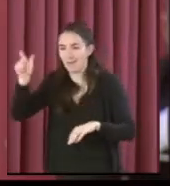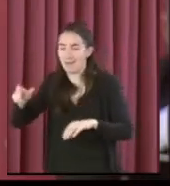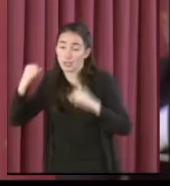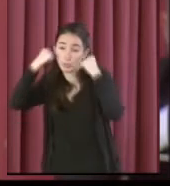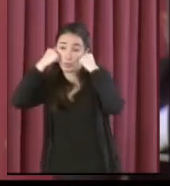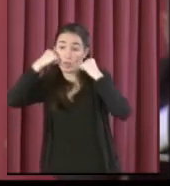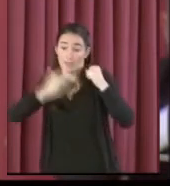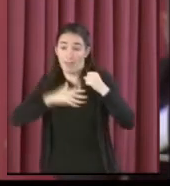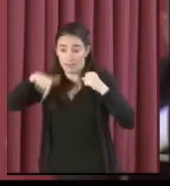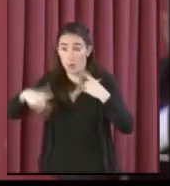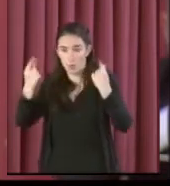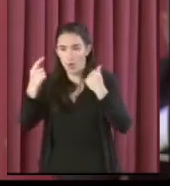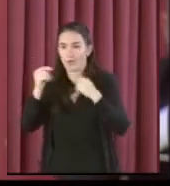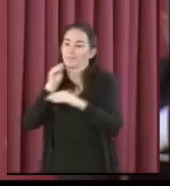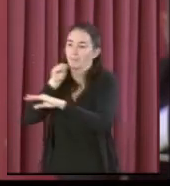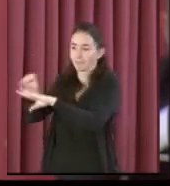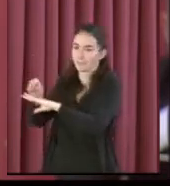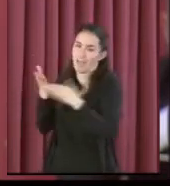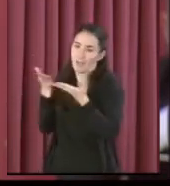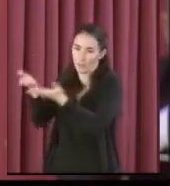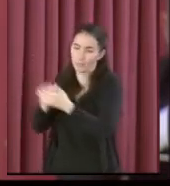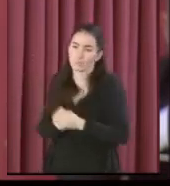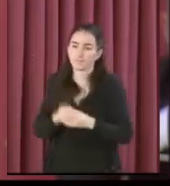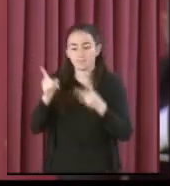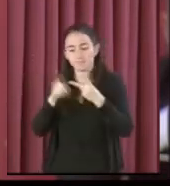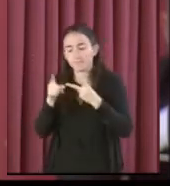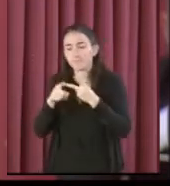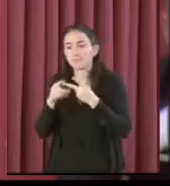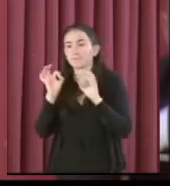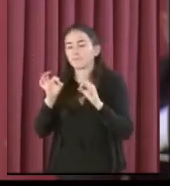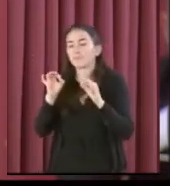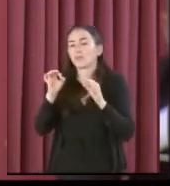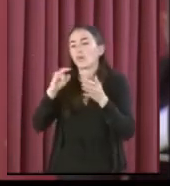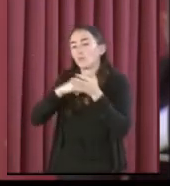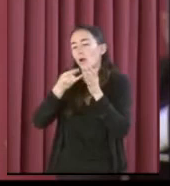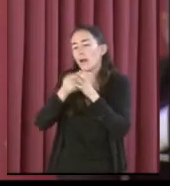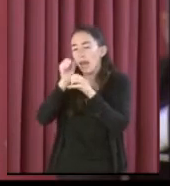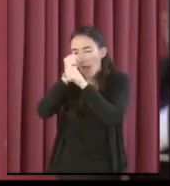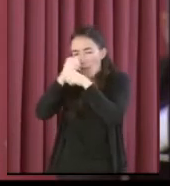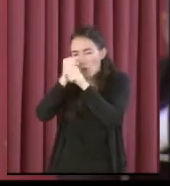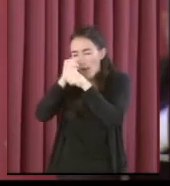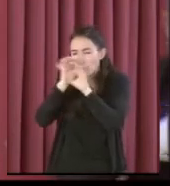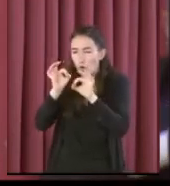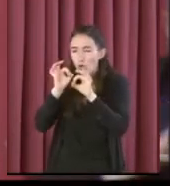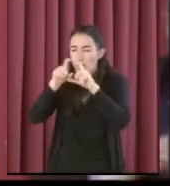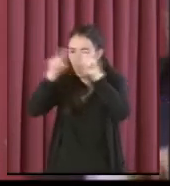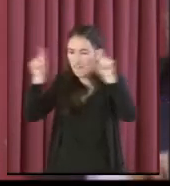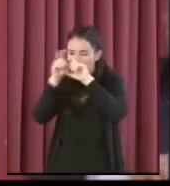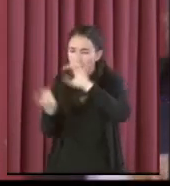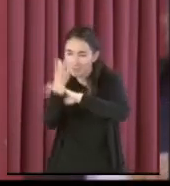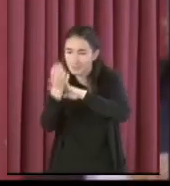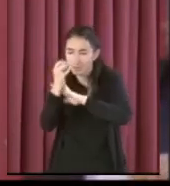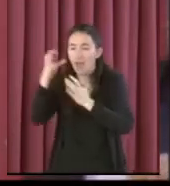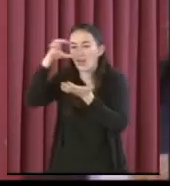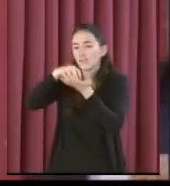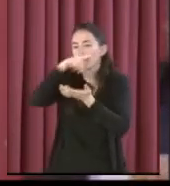Logroño. Y también la puesta en marcha del laboratorio de emprendimiento en el viejo edificio de químicas ya rehabilitado, que será